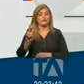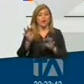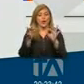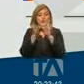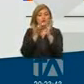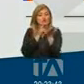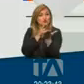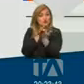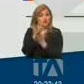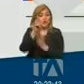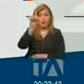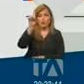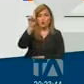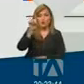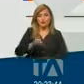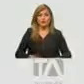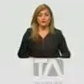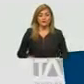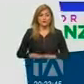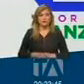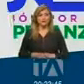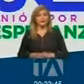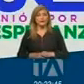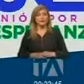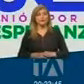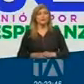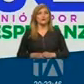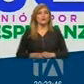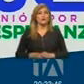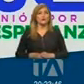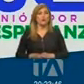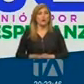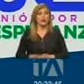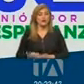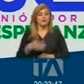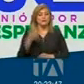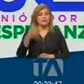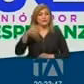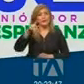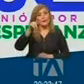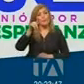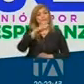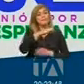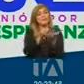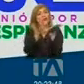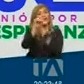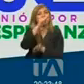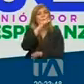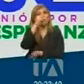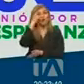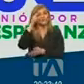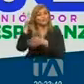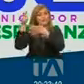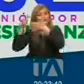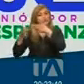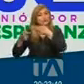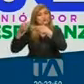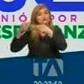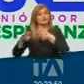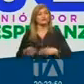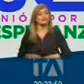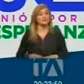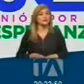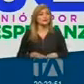Alianza Honestidad, un escaño. Entonces, por UNES entrarían Pierina Correa, Ricardo Ulcuango,